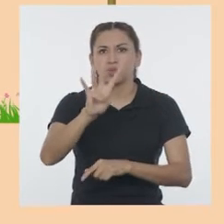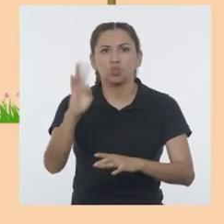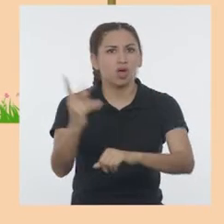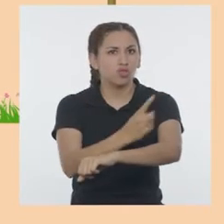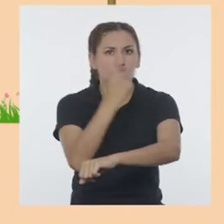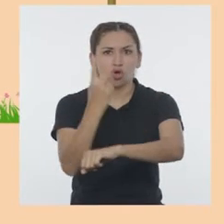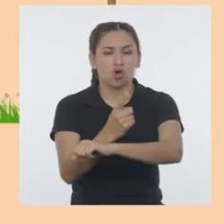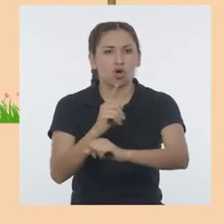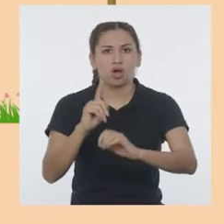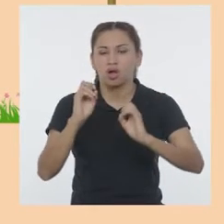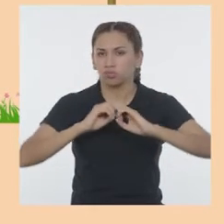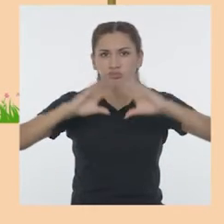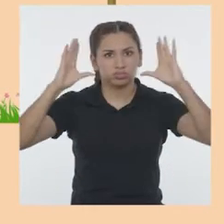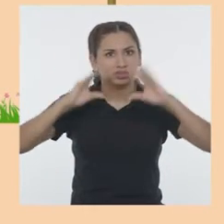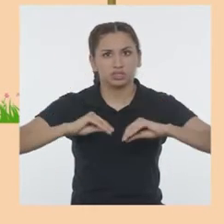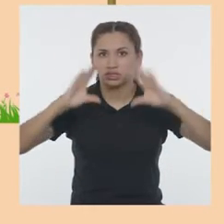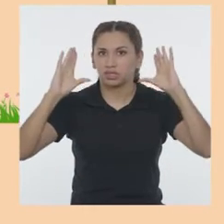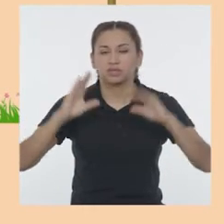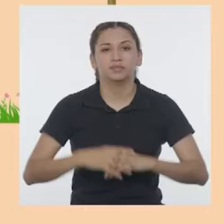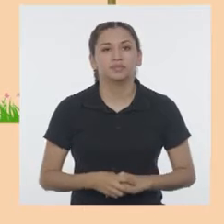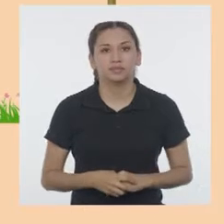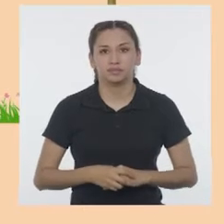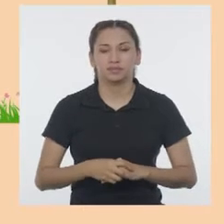24 horas del día.